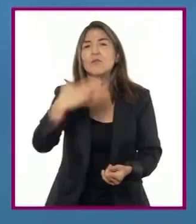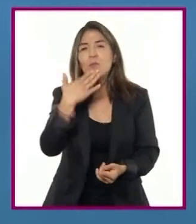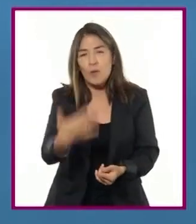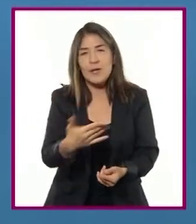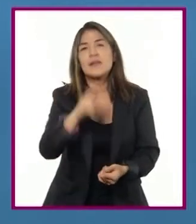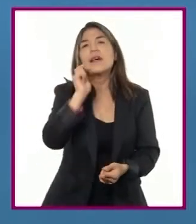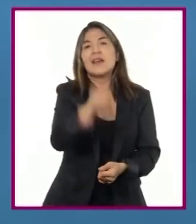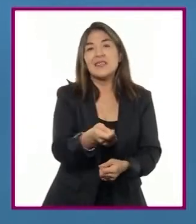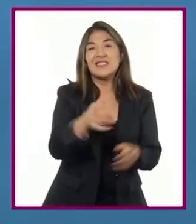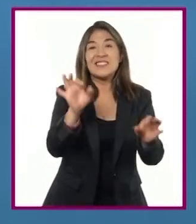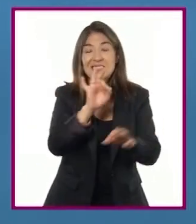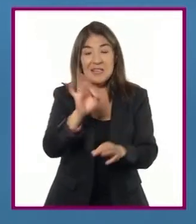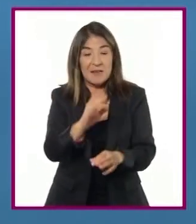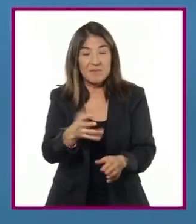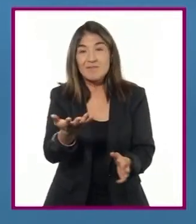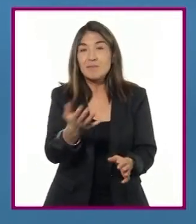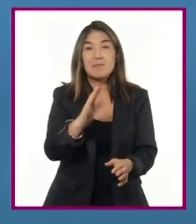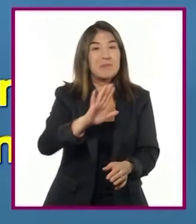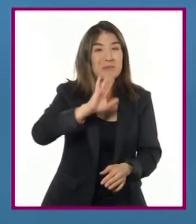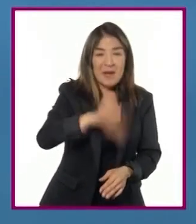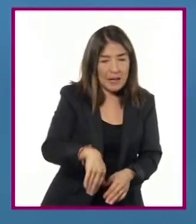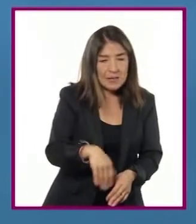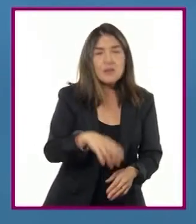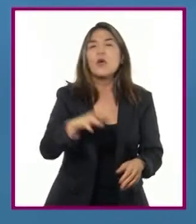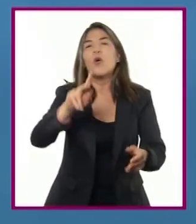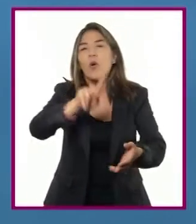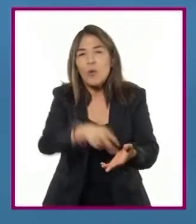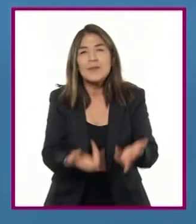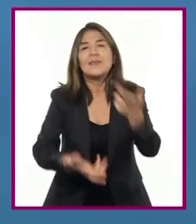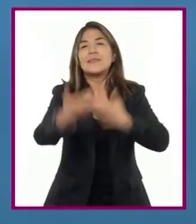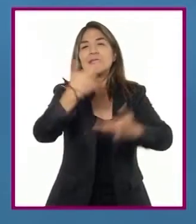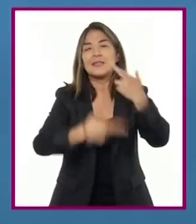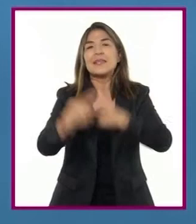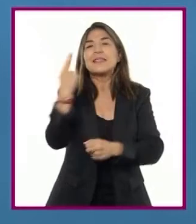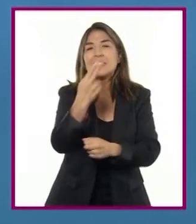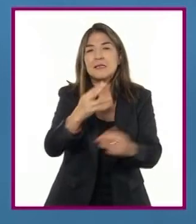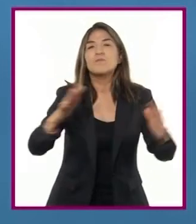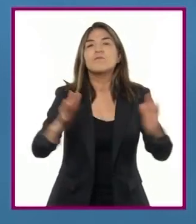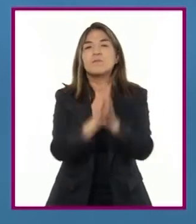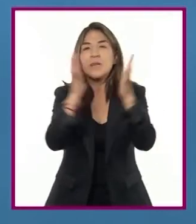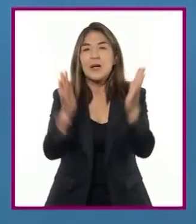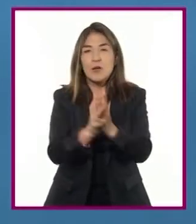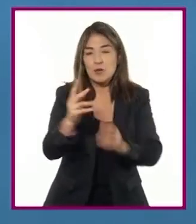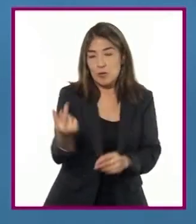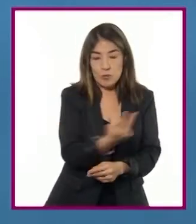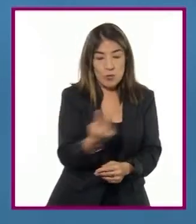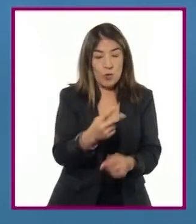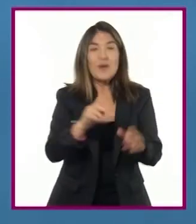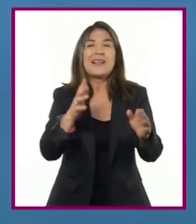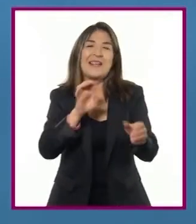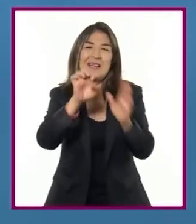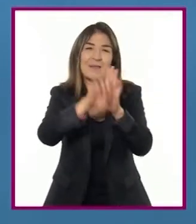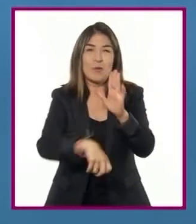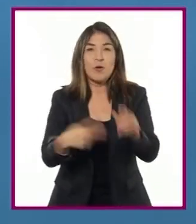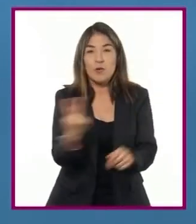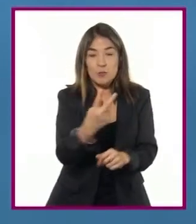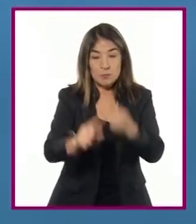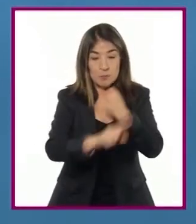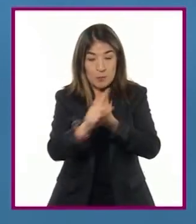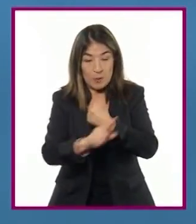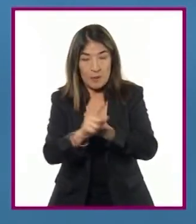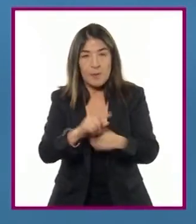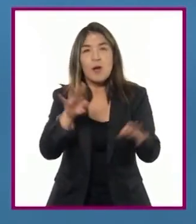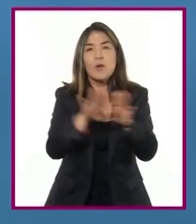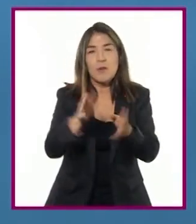tiene también límites. El más evidente es que se necesita de la participación de las partes involucradas en el conflicto. Sin